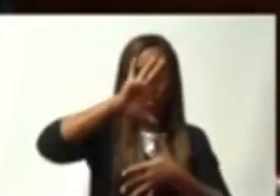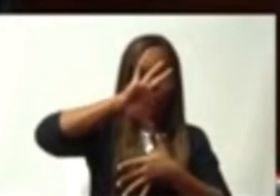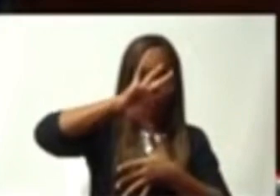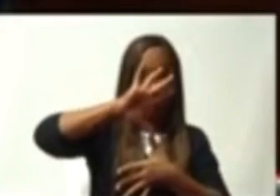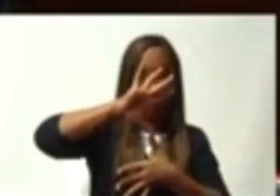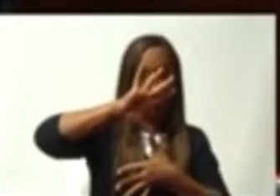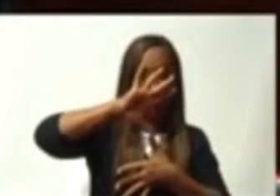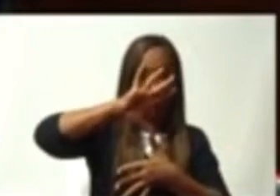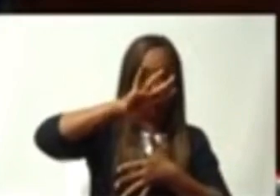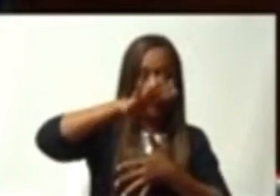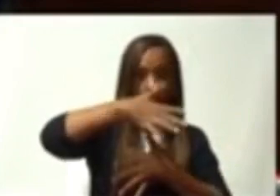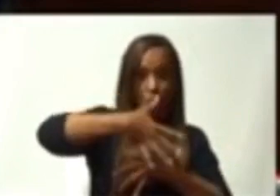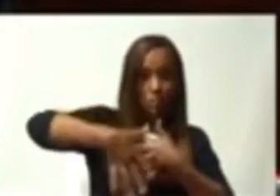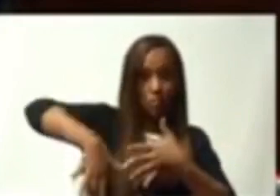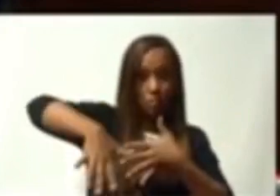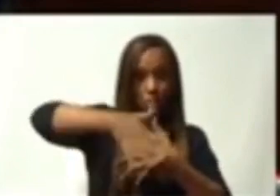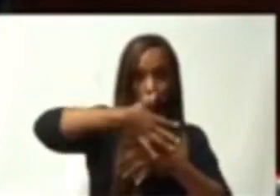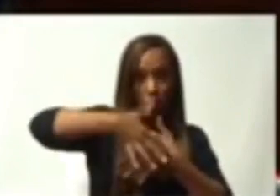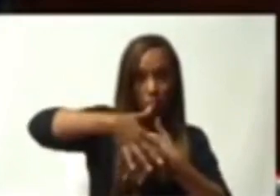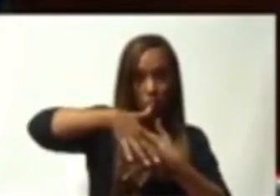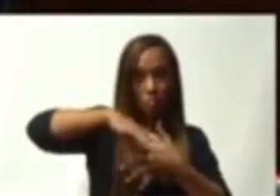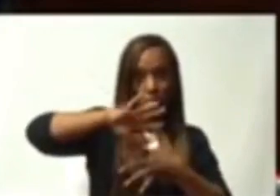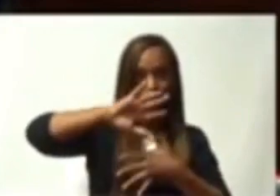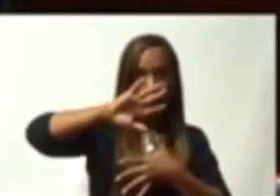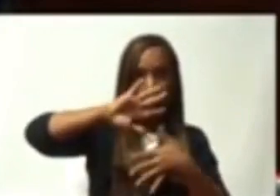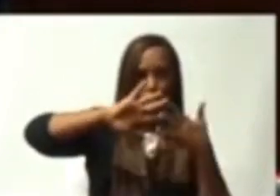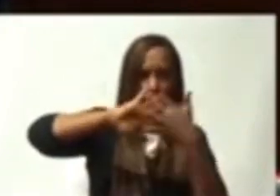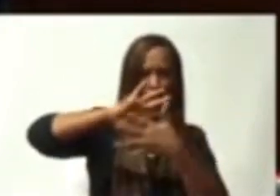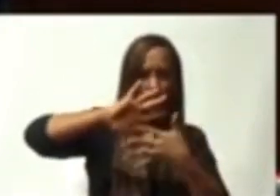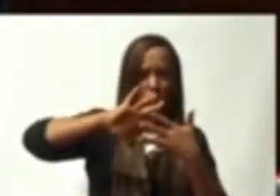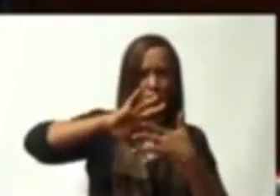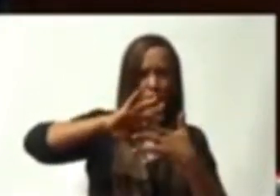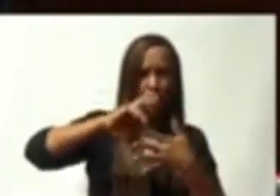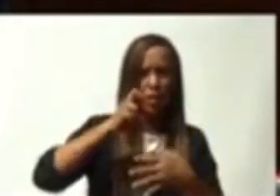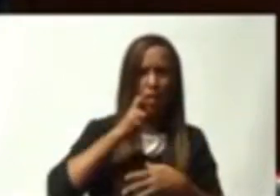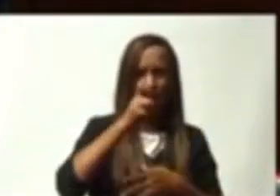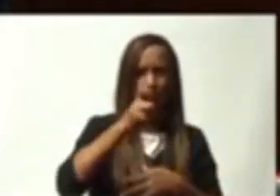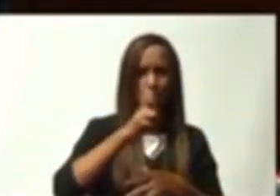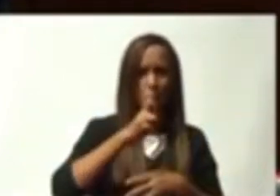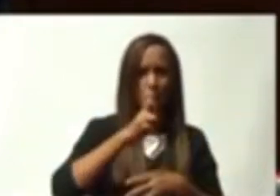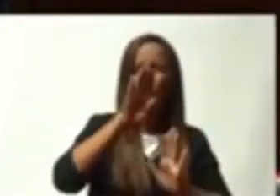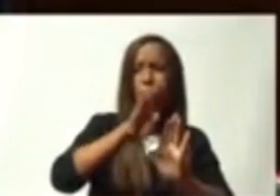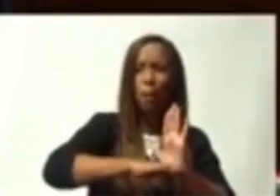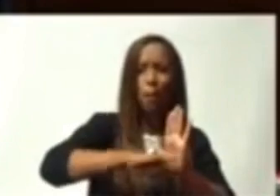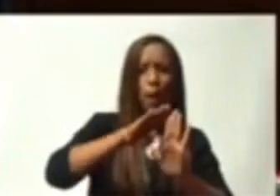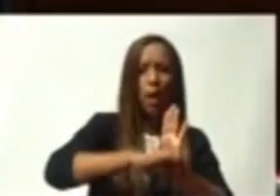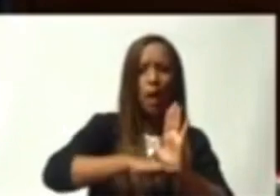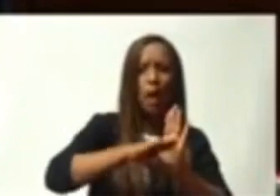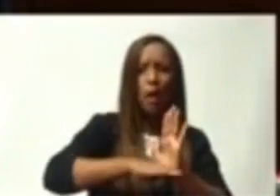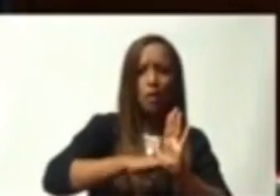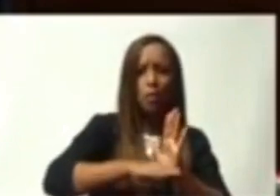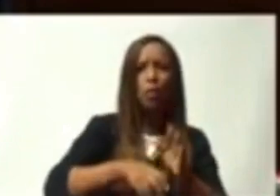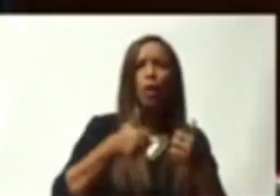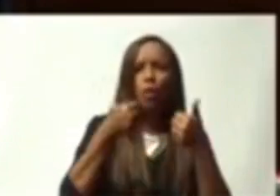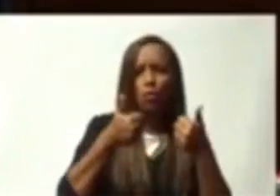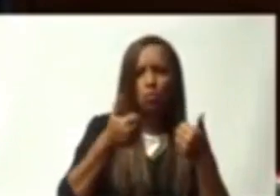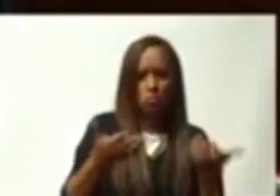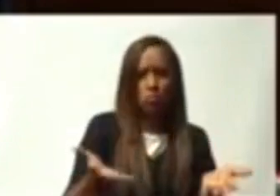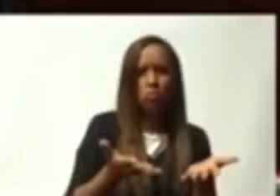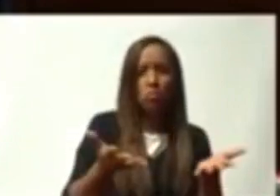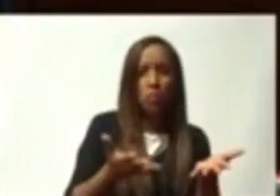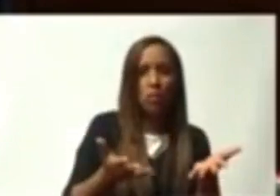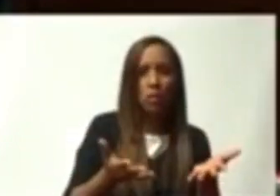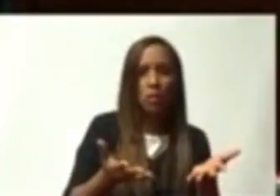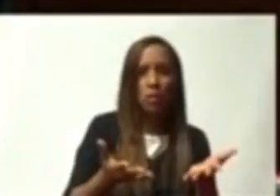El transporte más barato en toda América. Malo, un transporte malo,